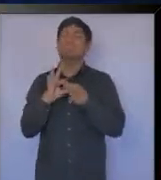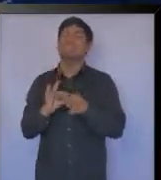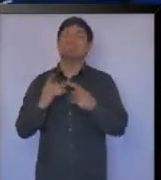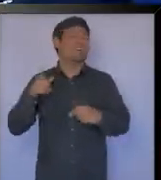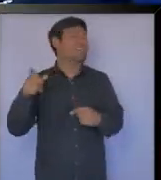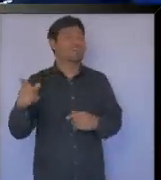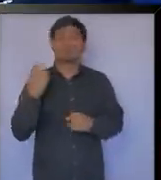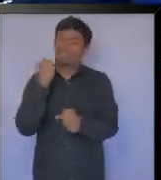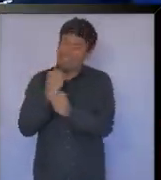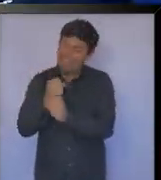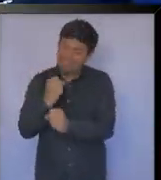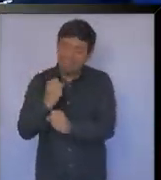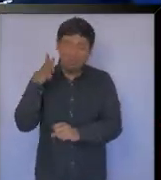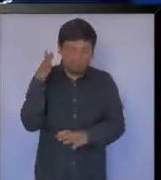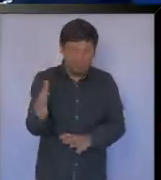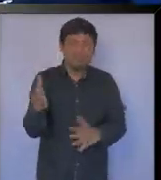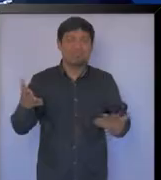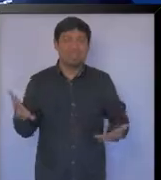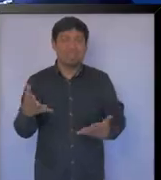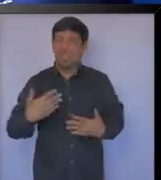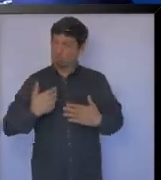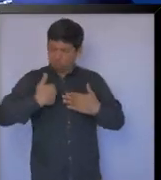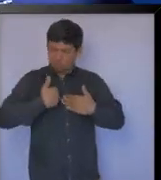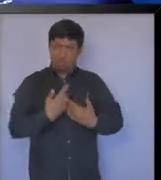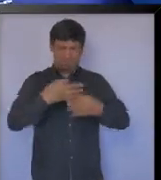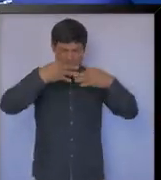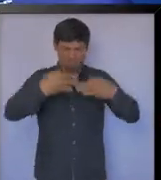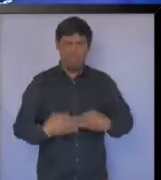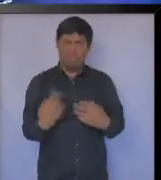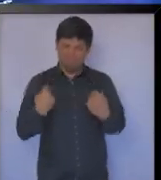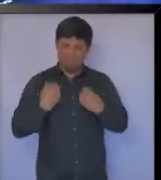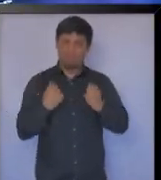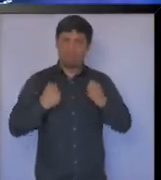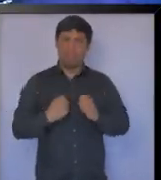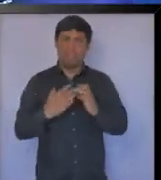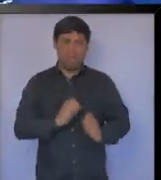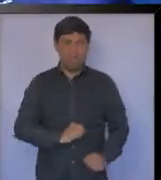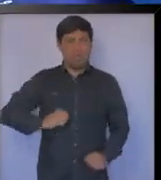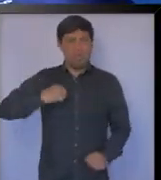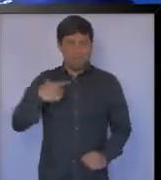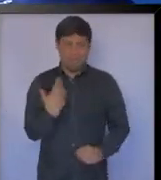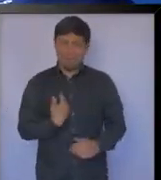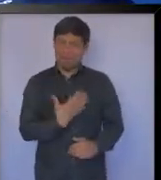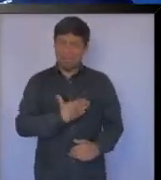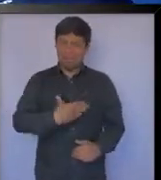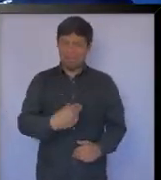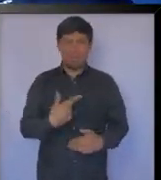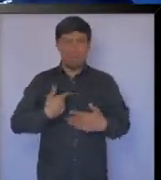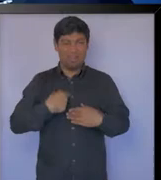esfuerzo, yo soy Sandra Valderas, hija de un pescador.